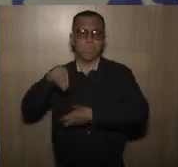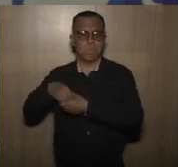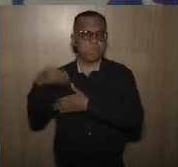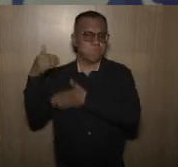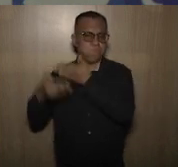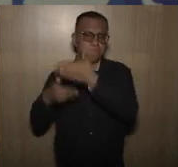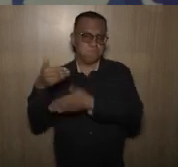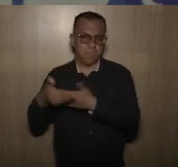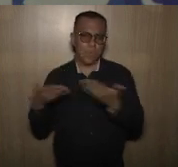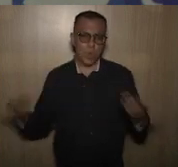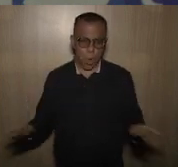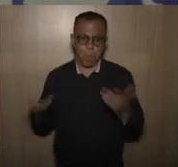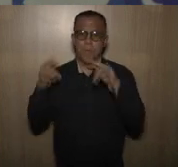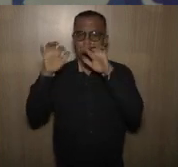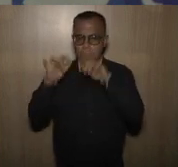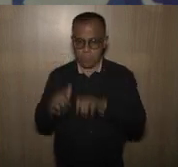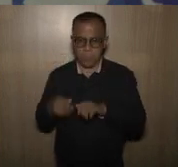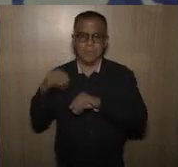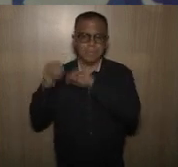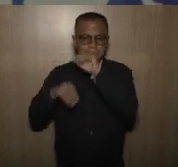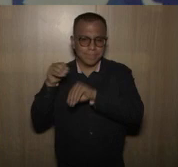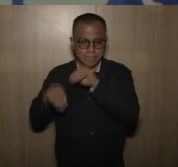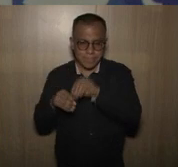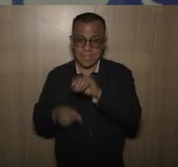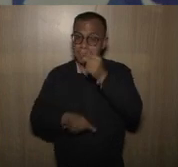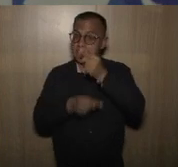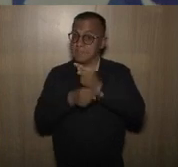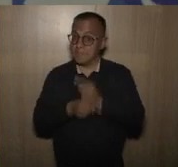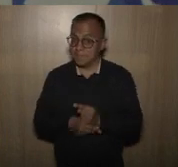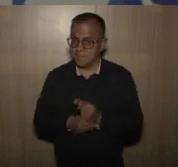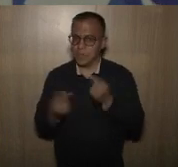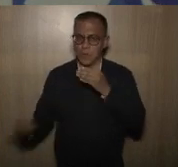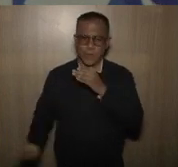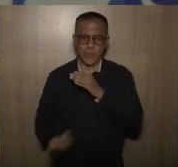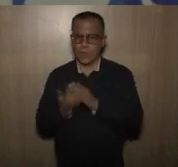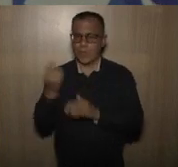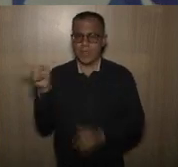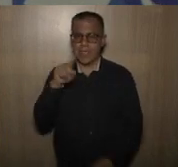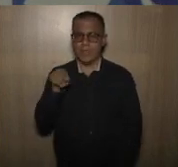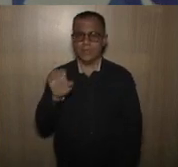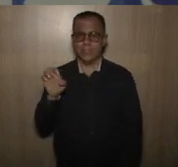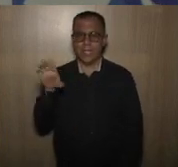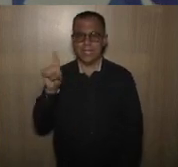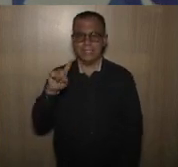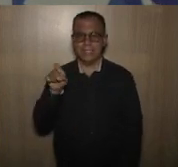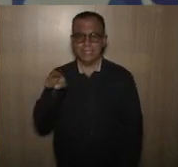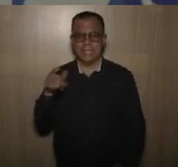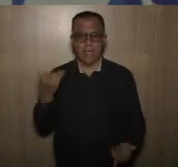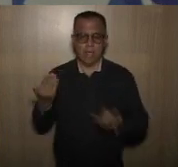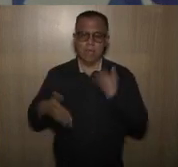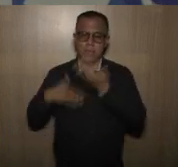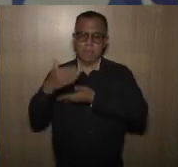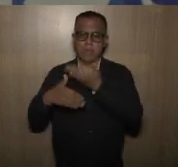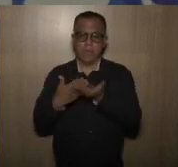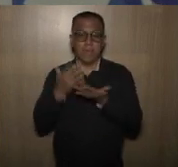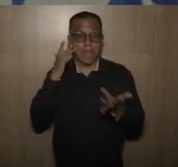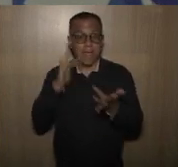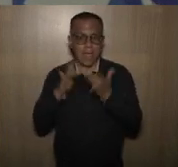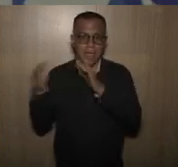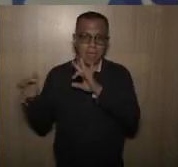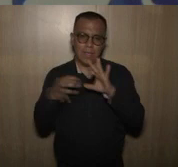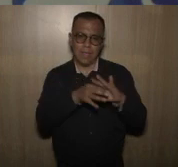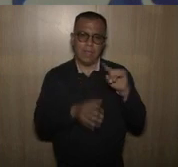de herramientas de procesos como convalidaciones, Nuevos SACES y la proyección que se tiene con SAC para cumplir con la